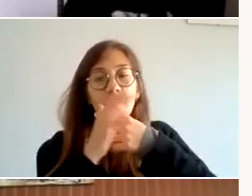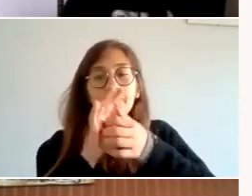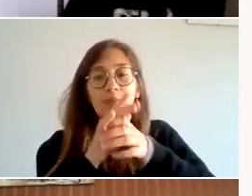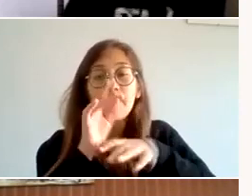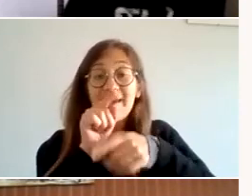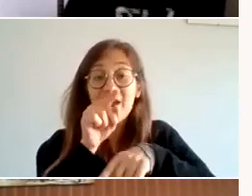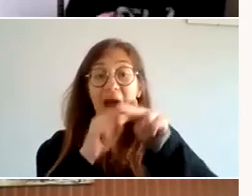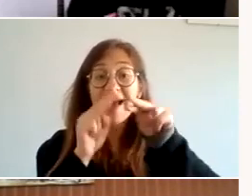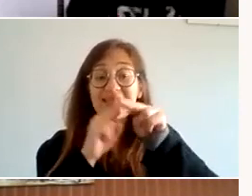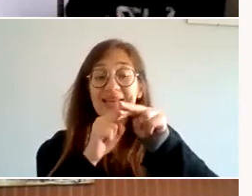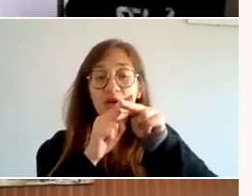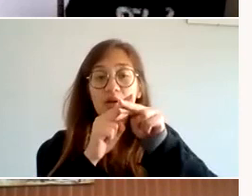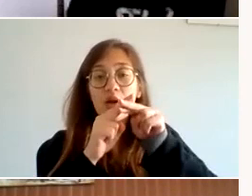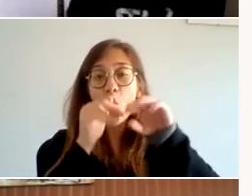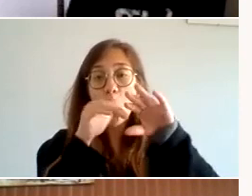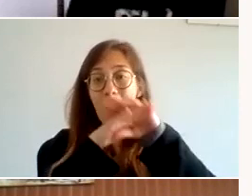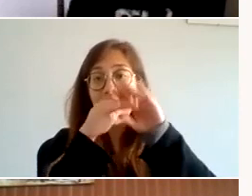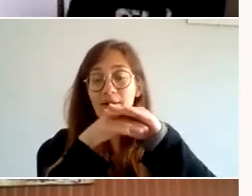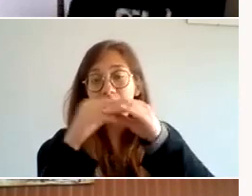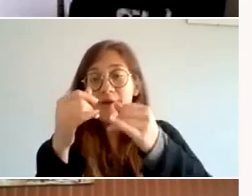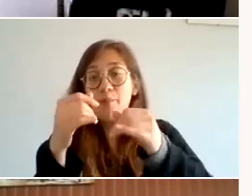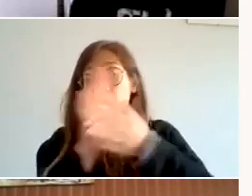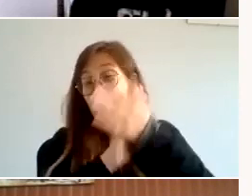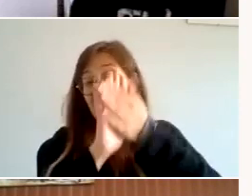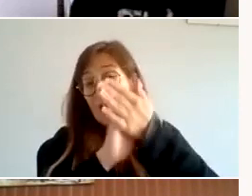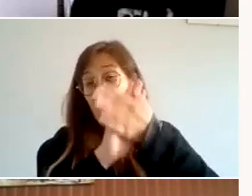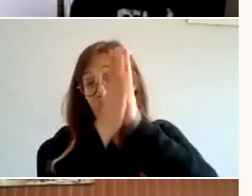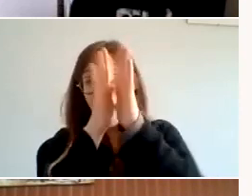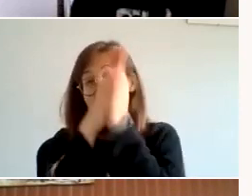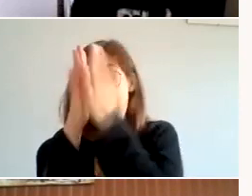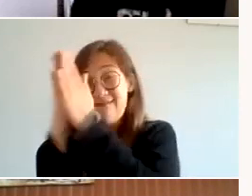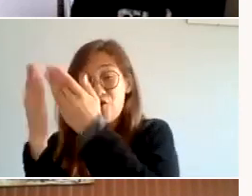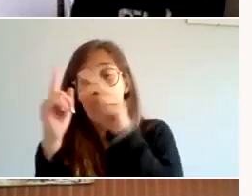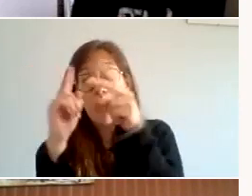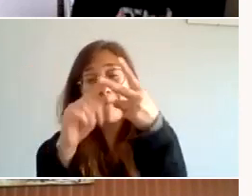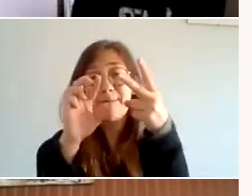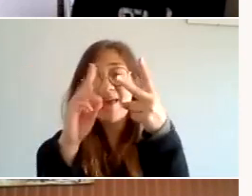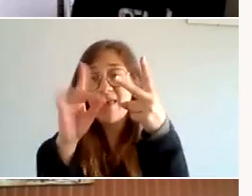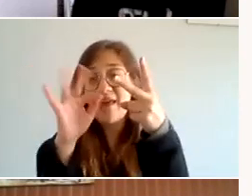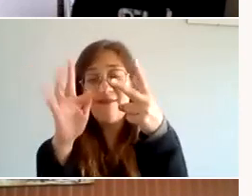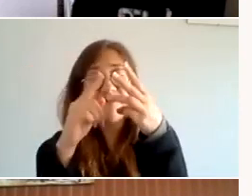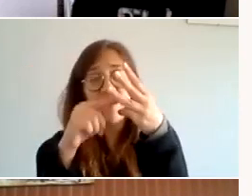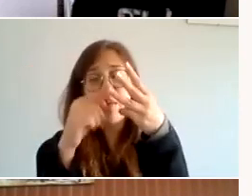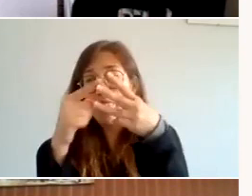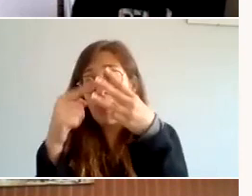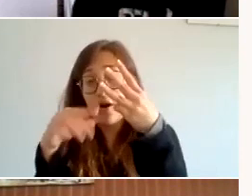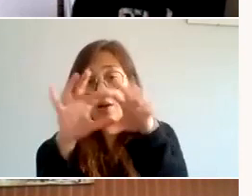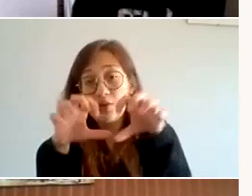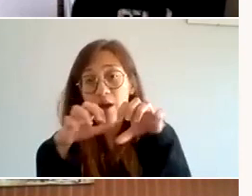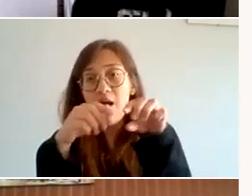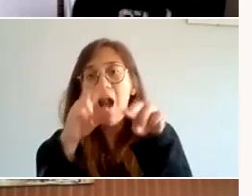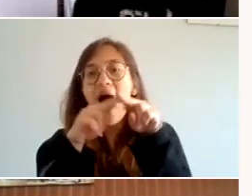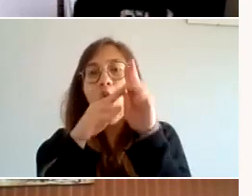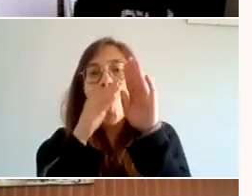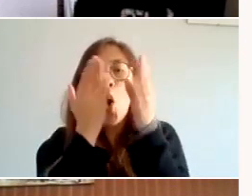¿ya? Entonces, existen estos indexaciones que se llaman la WOS o EASY,